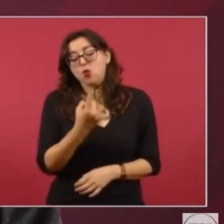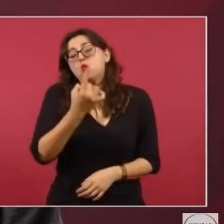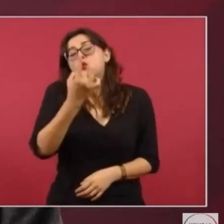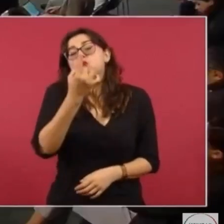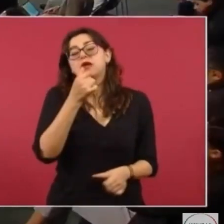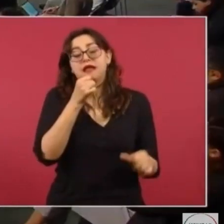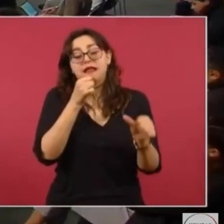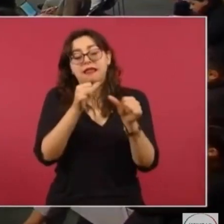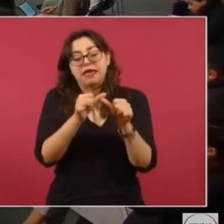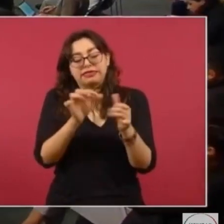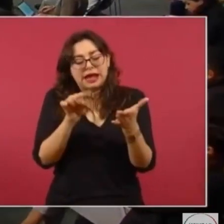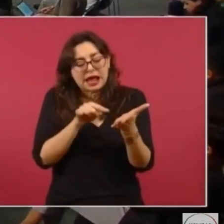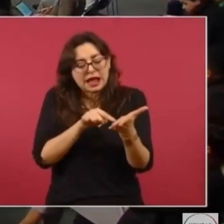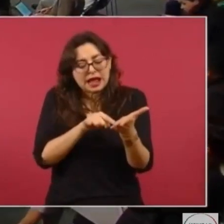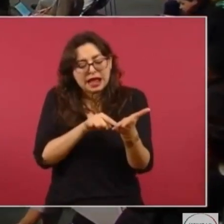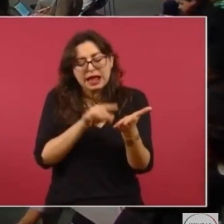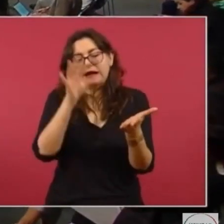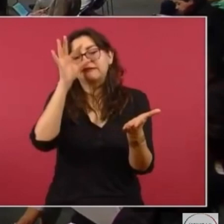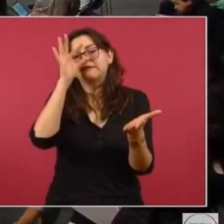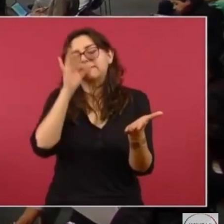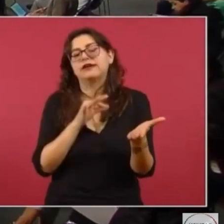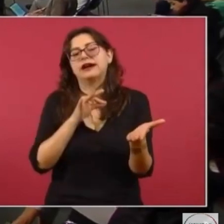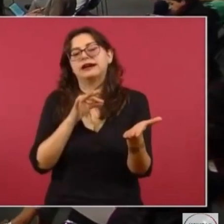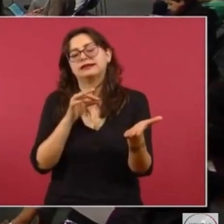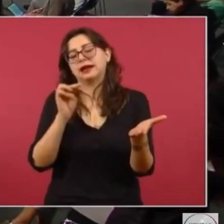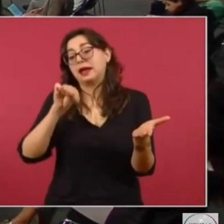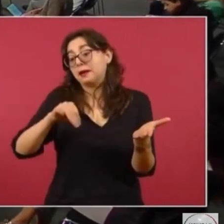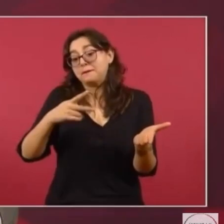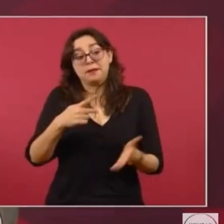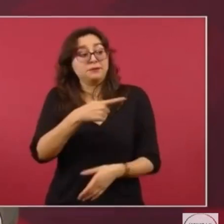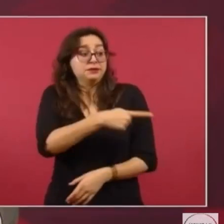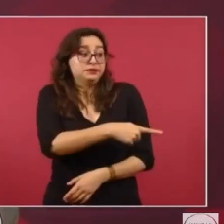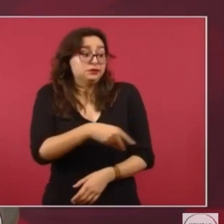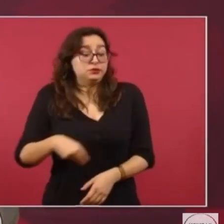No hizo bien su trabajo el Ministerio Público.